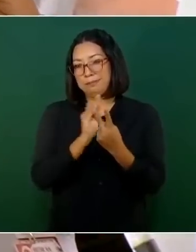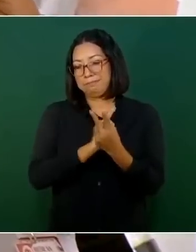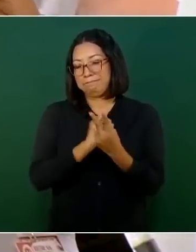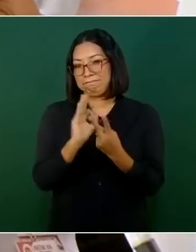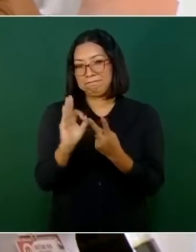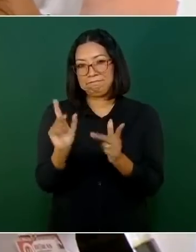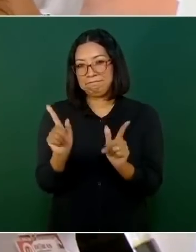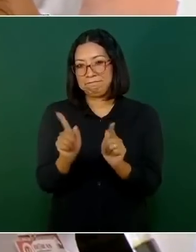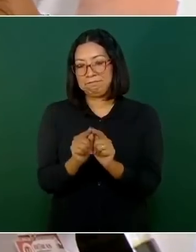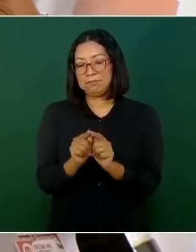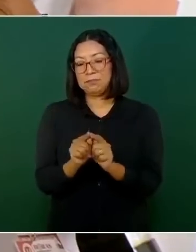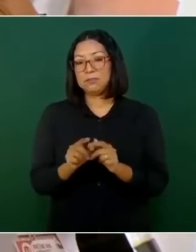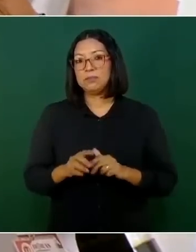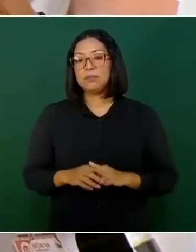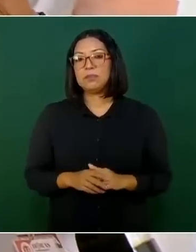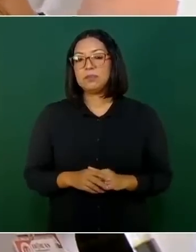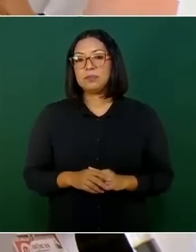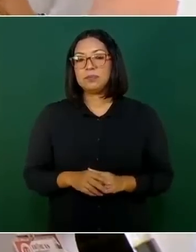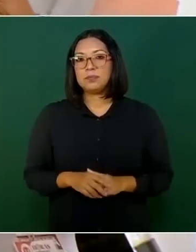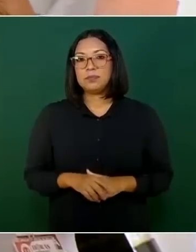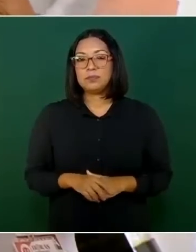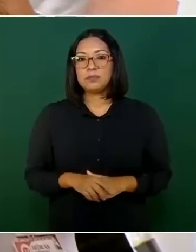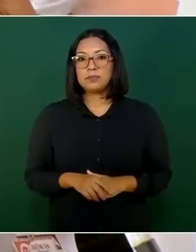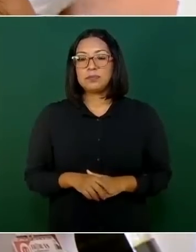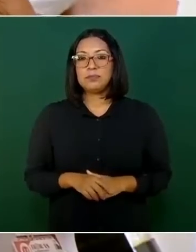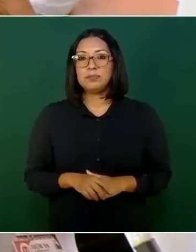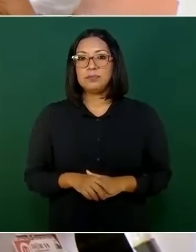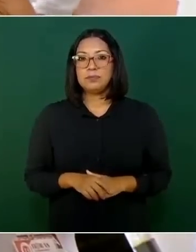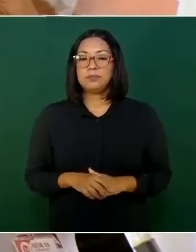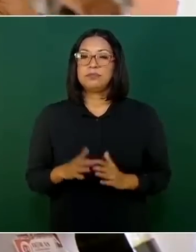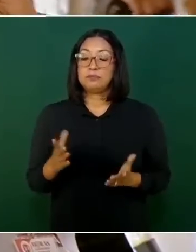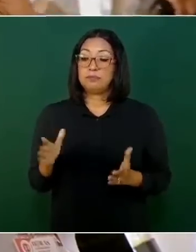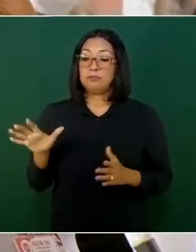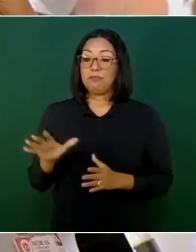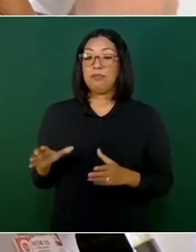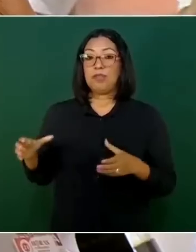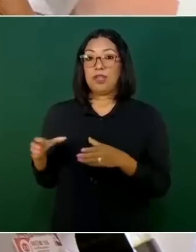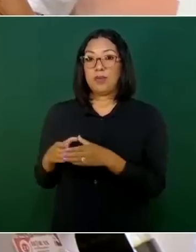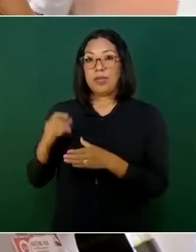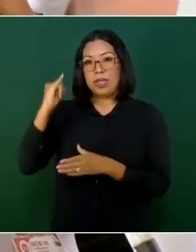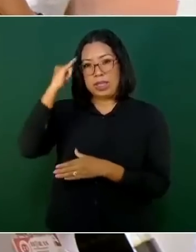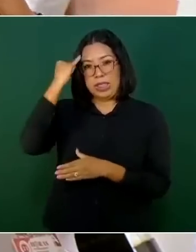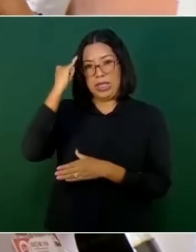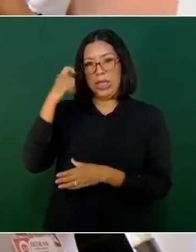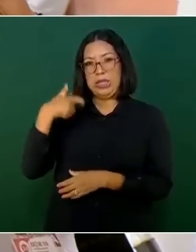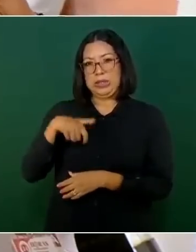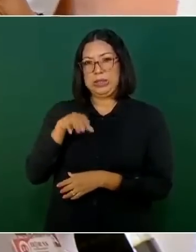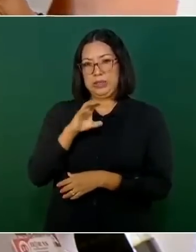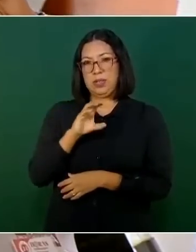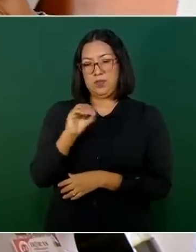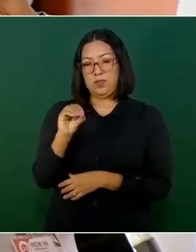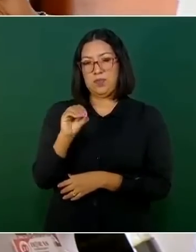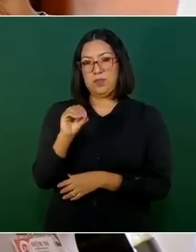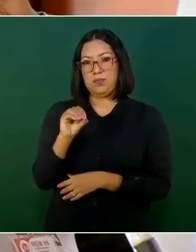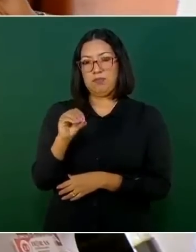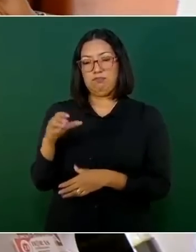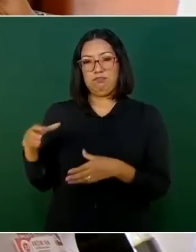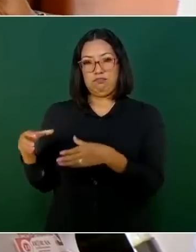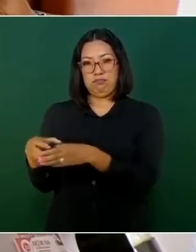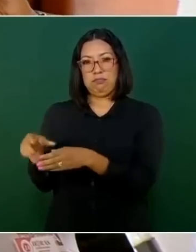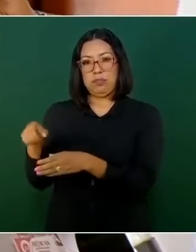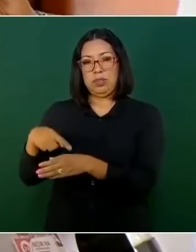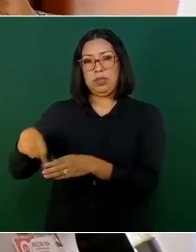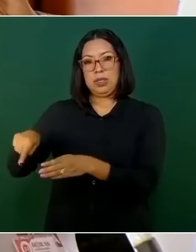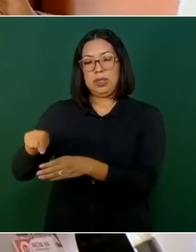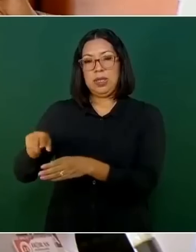en un contexto de la comunidad indígena de Quintana Roo, concentrada básicamente en lo que es